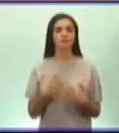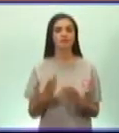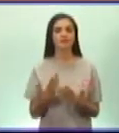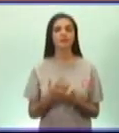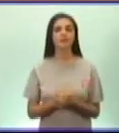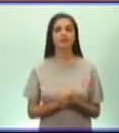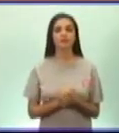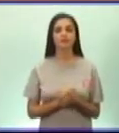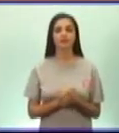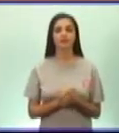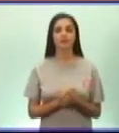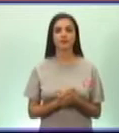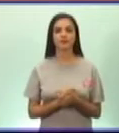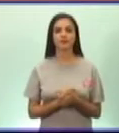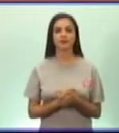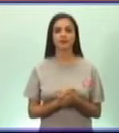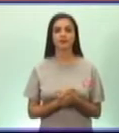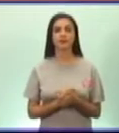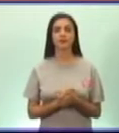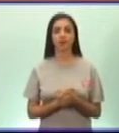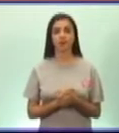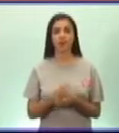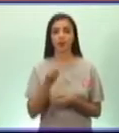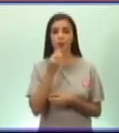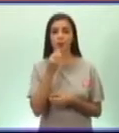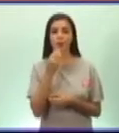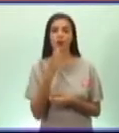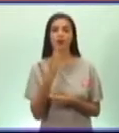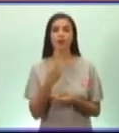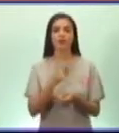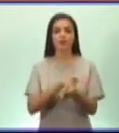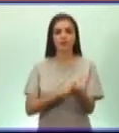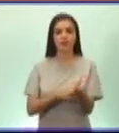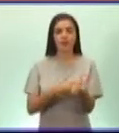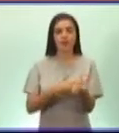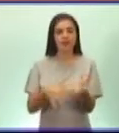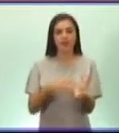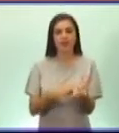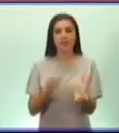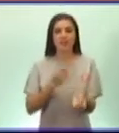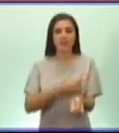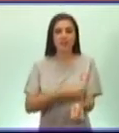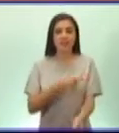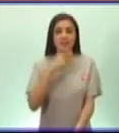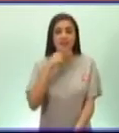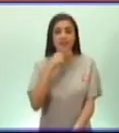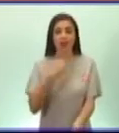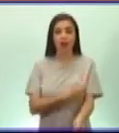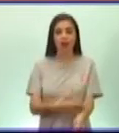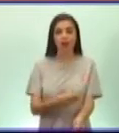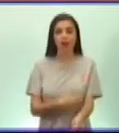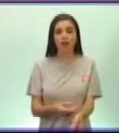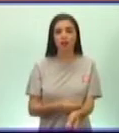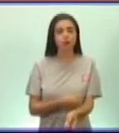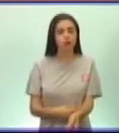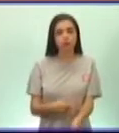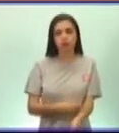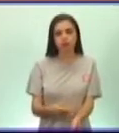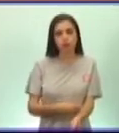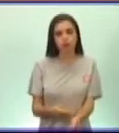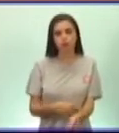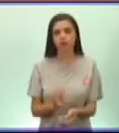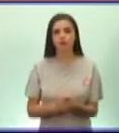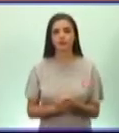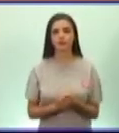como vieron en pantalla, es que puede sufrir una hemorragia porque no, las plaquetas